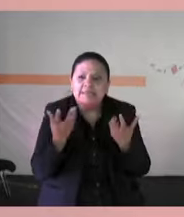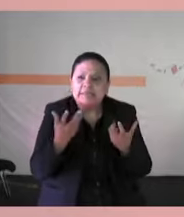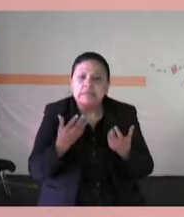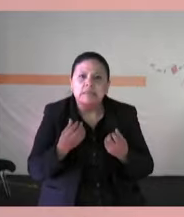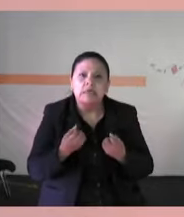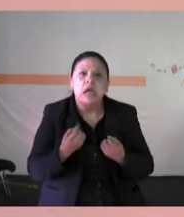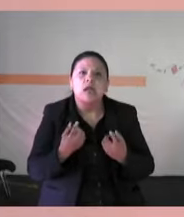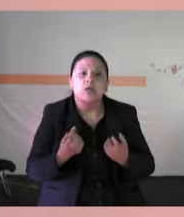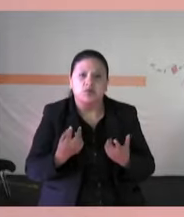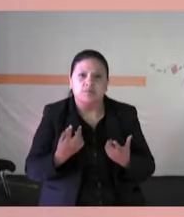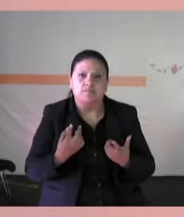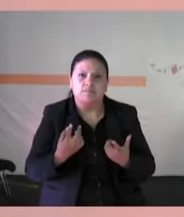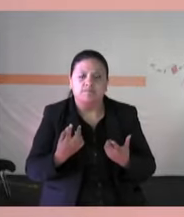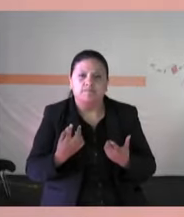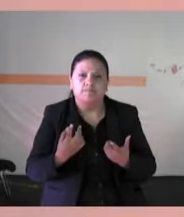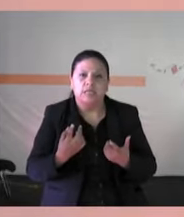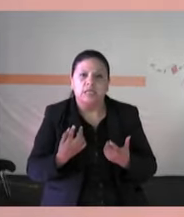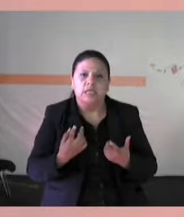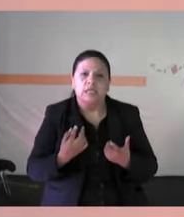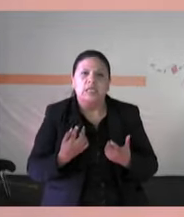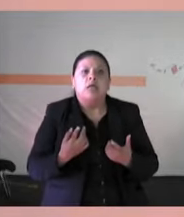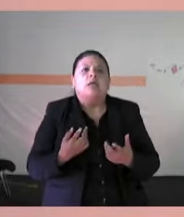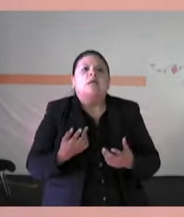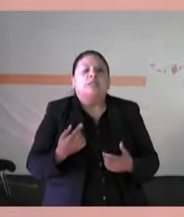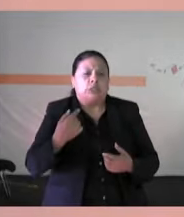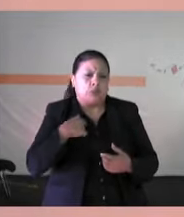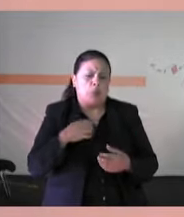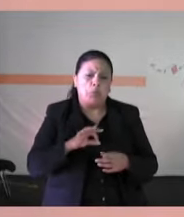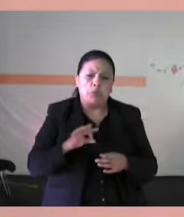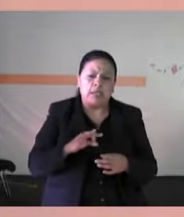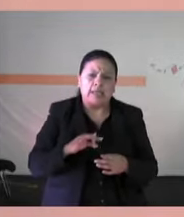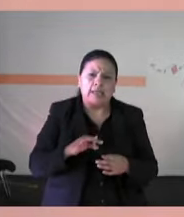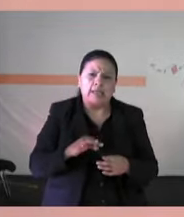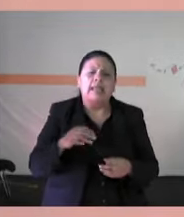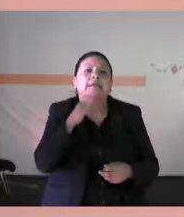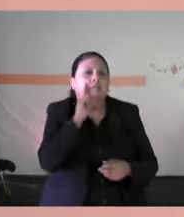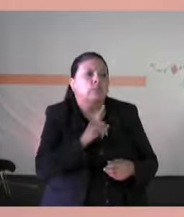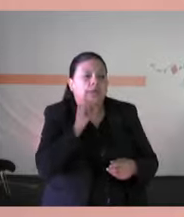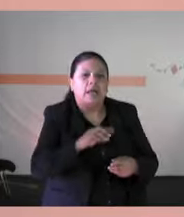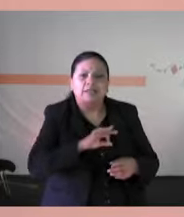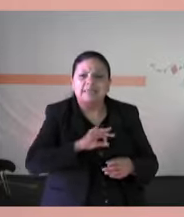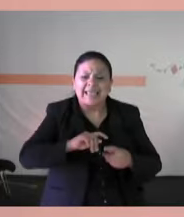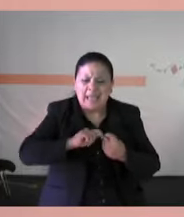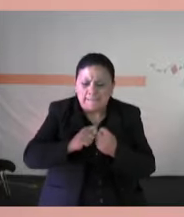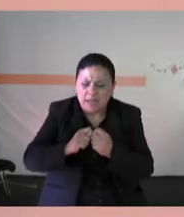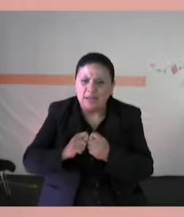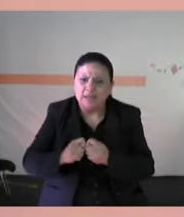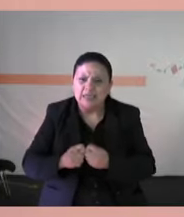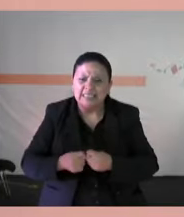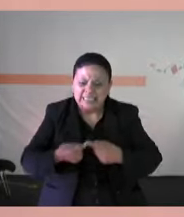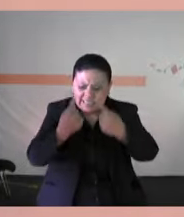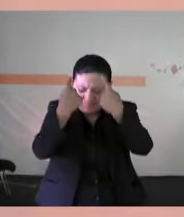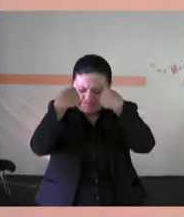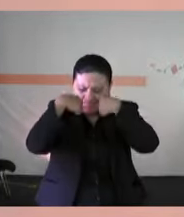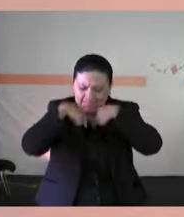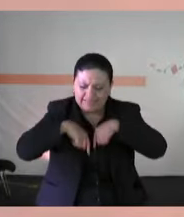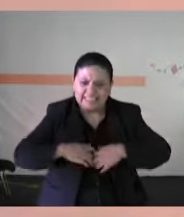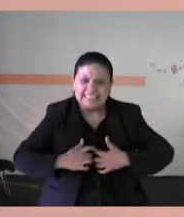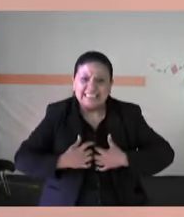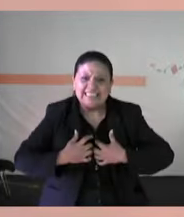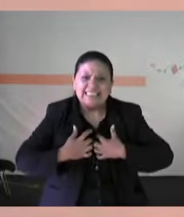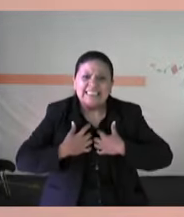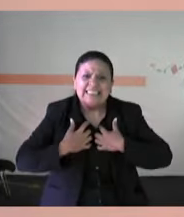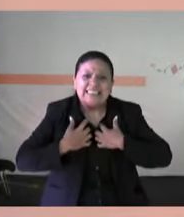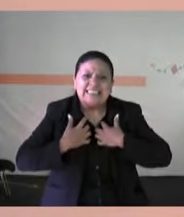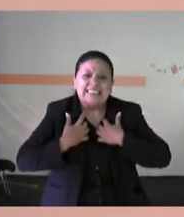creo que si hubiera la manera de convertir la rabia de las mujeres en combustible, seguramente un señor